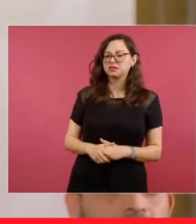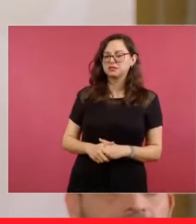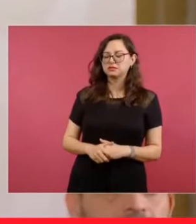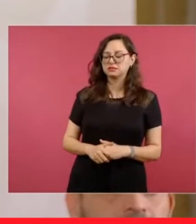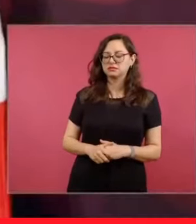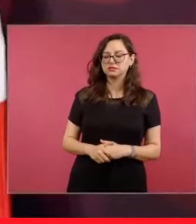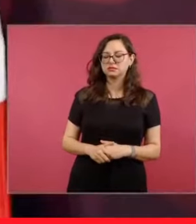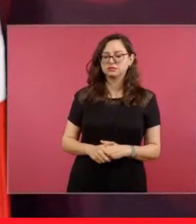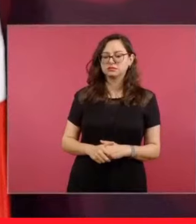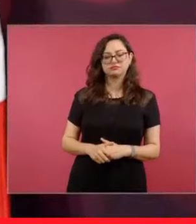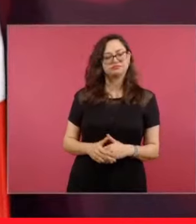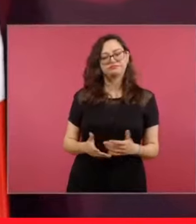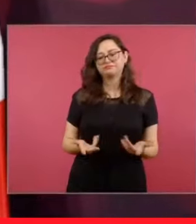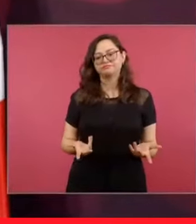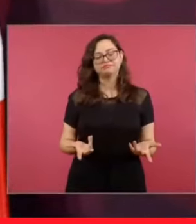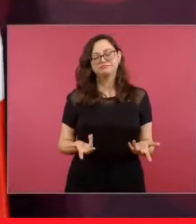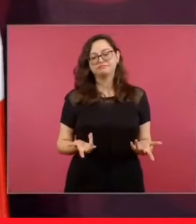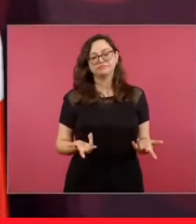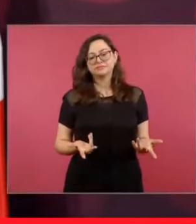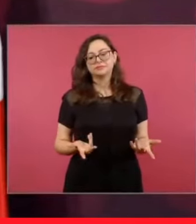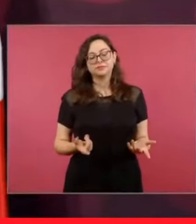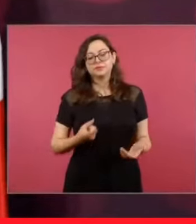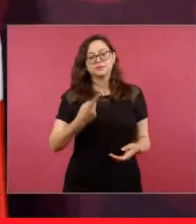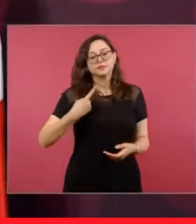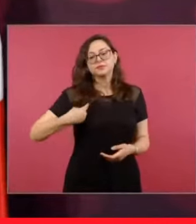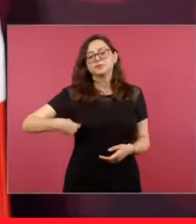irrespetuoso nosotros tenemos